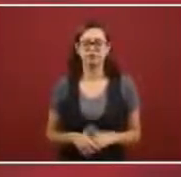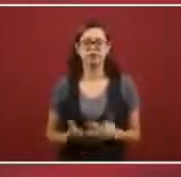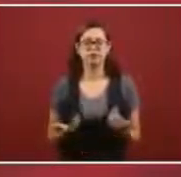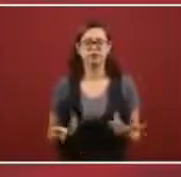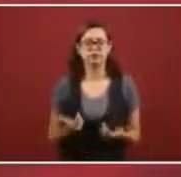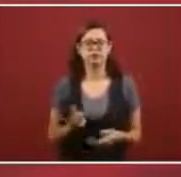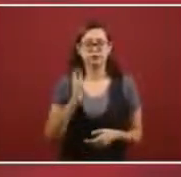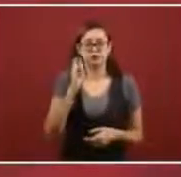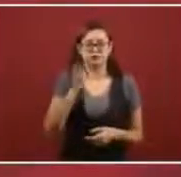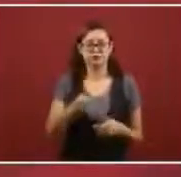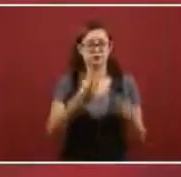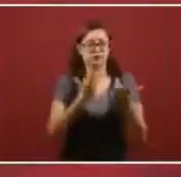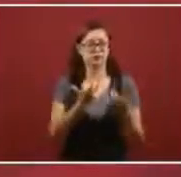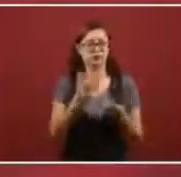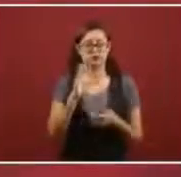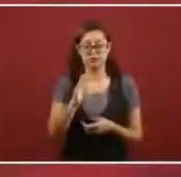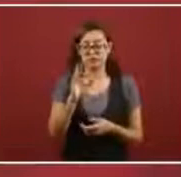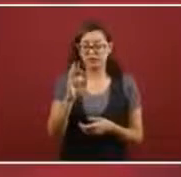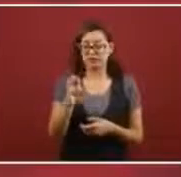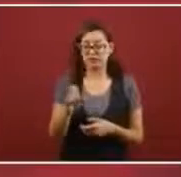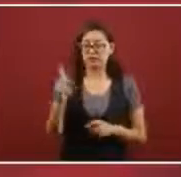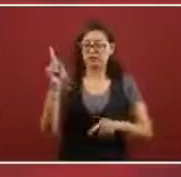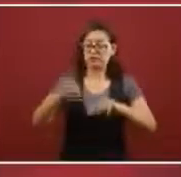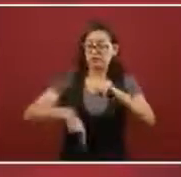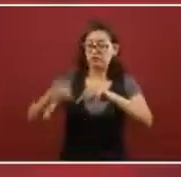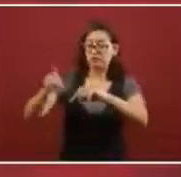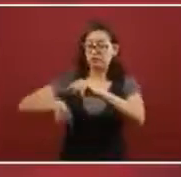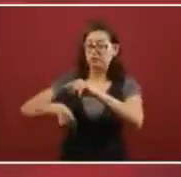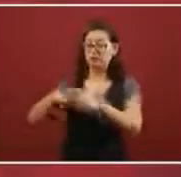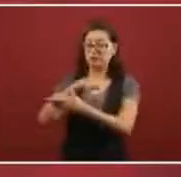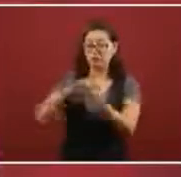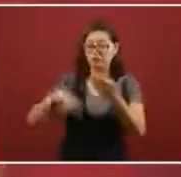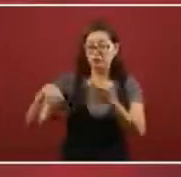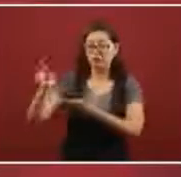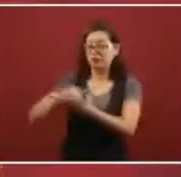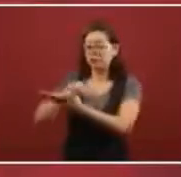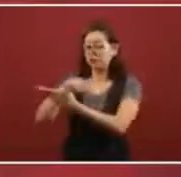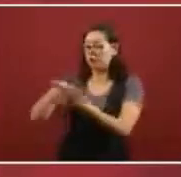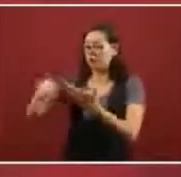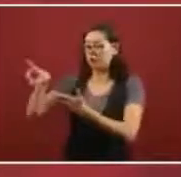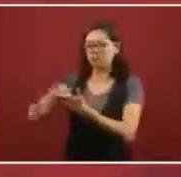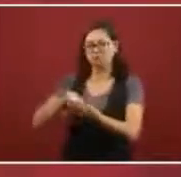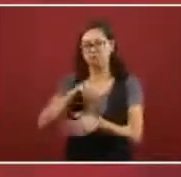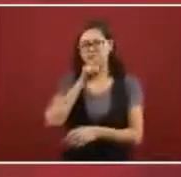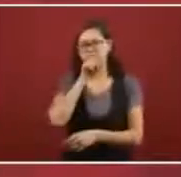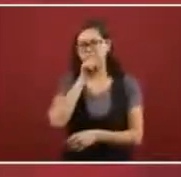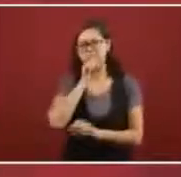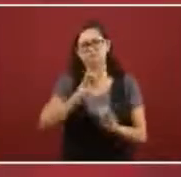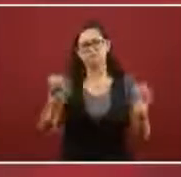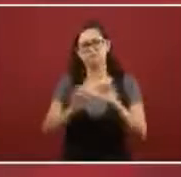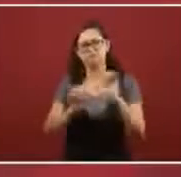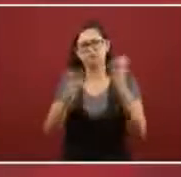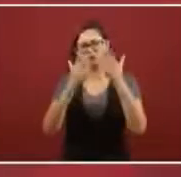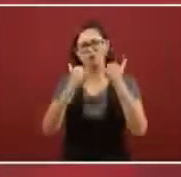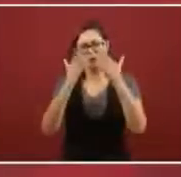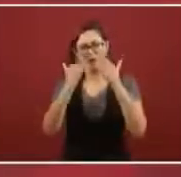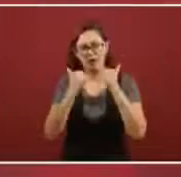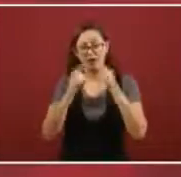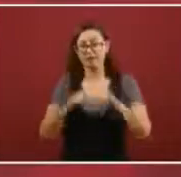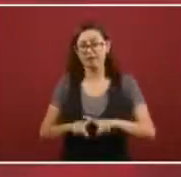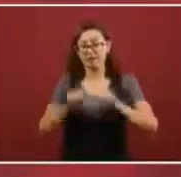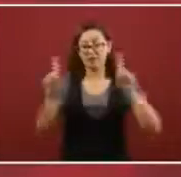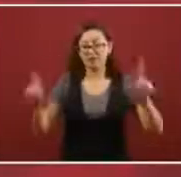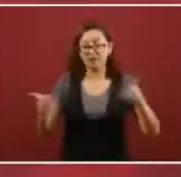cancelen plantas de la Comisión Federal, sino todo un plan de mantenimiento para